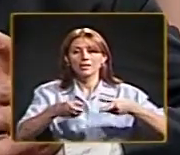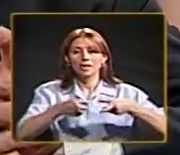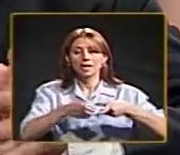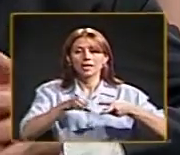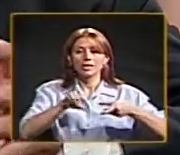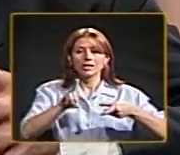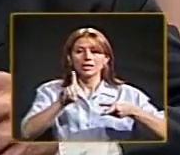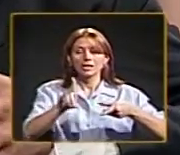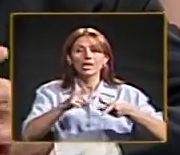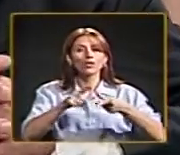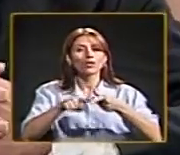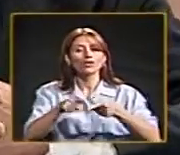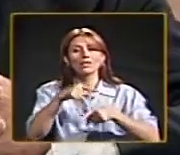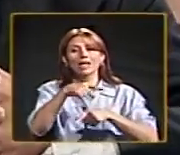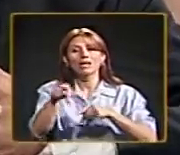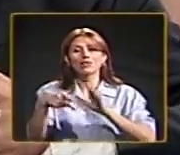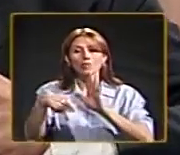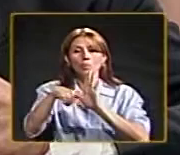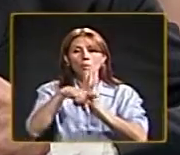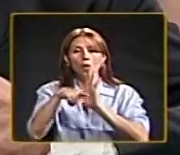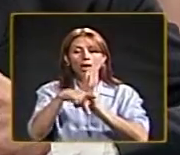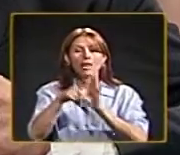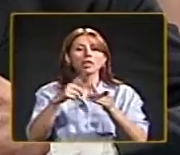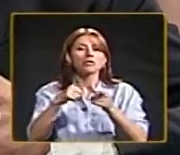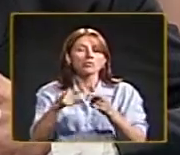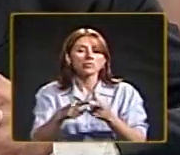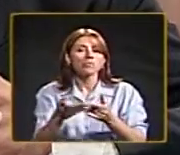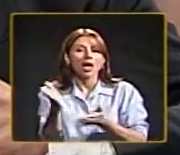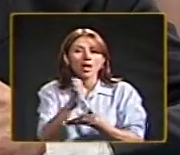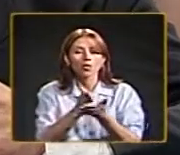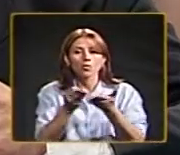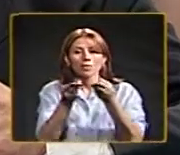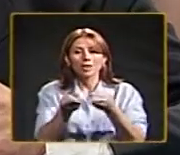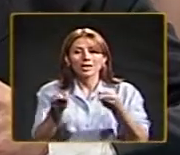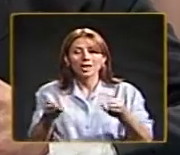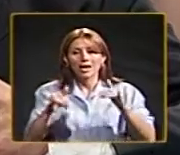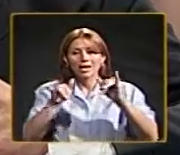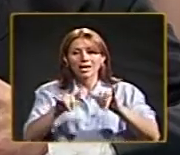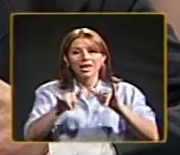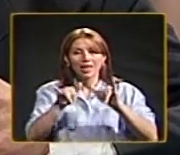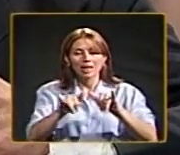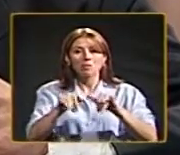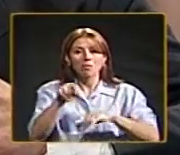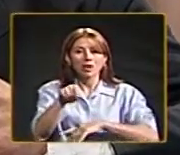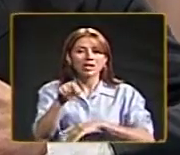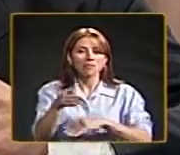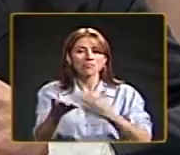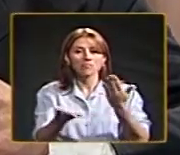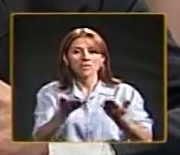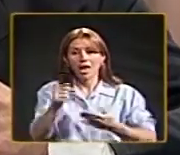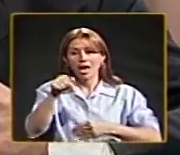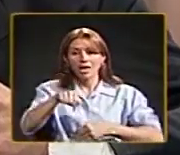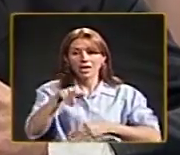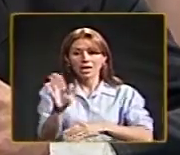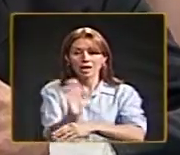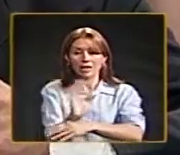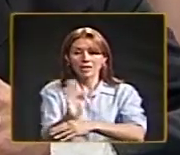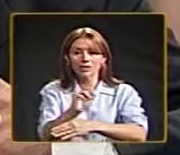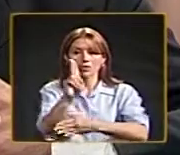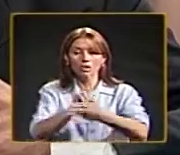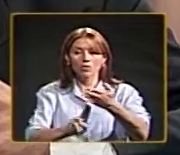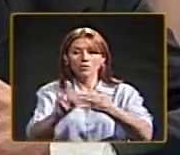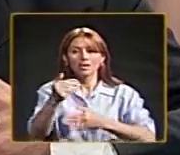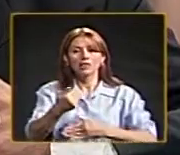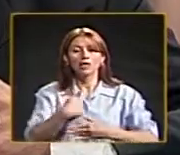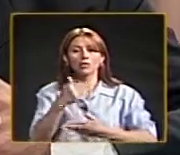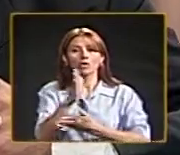claro, poder grabar y eso. Algún material ha quedado por ahí. Aquí en la televisión de la universidad tenemos algunos conciertos